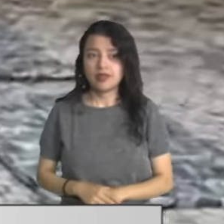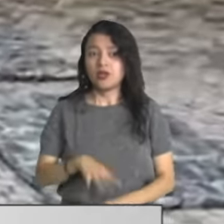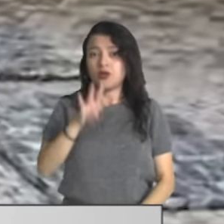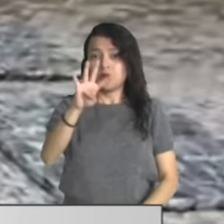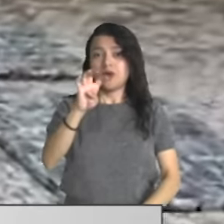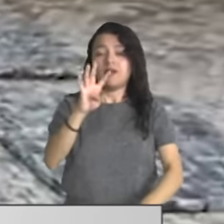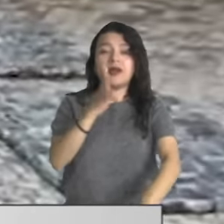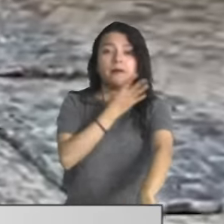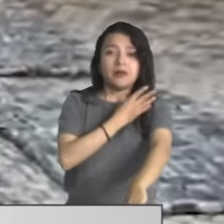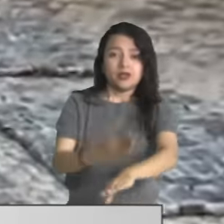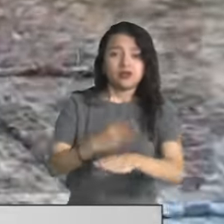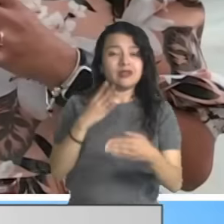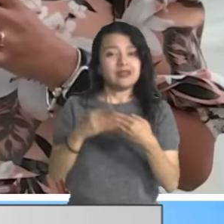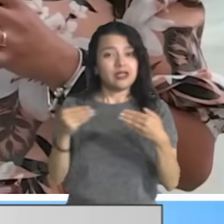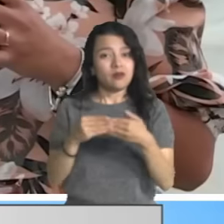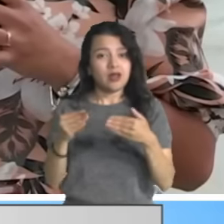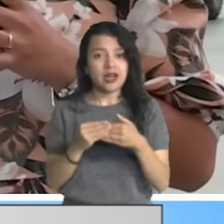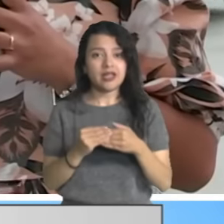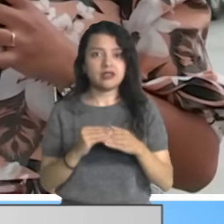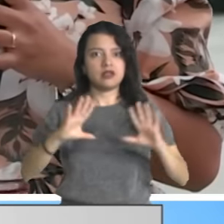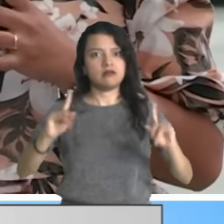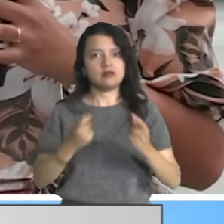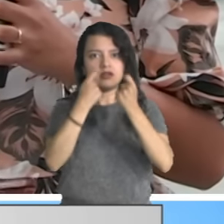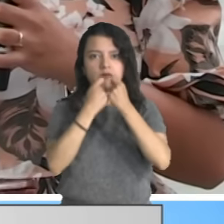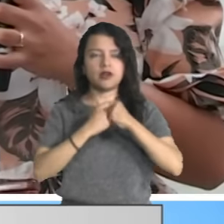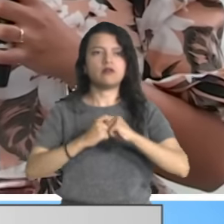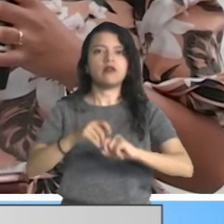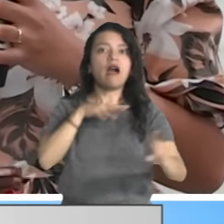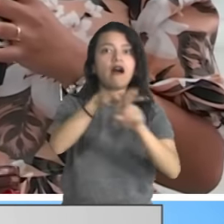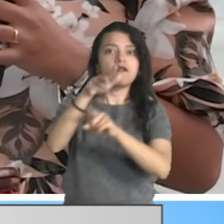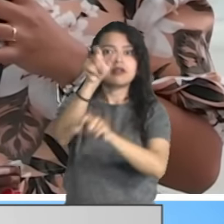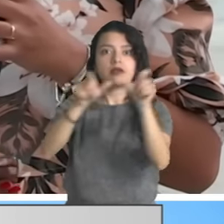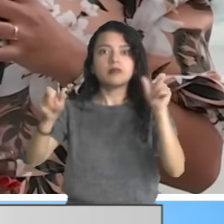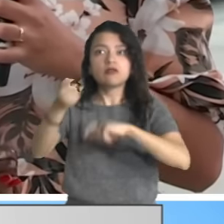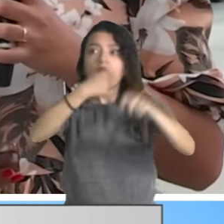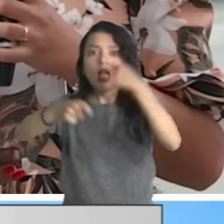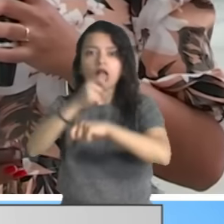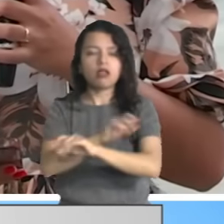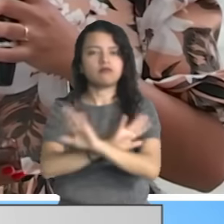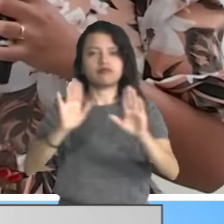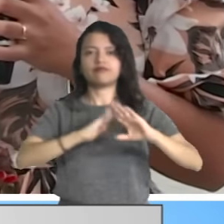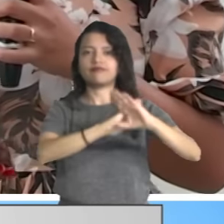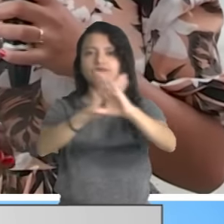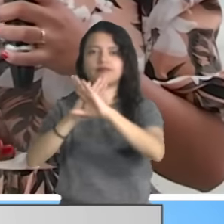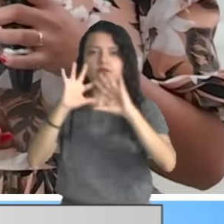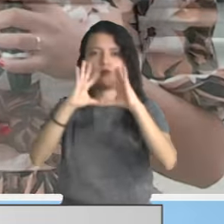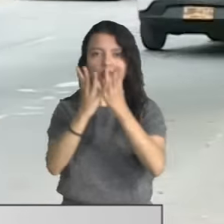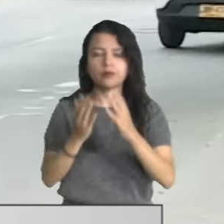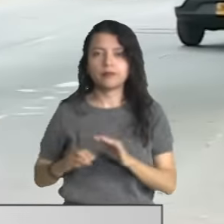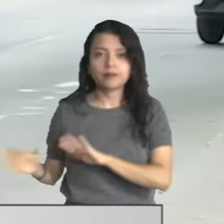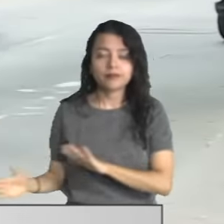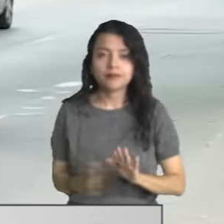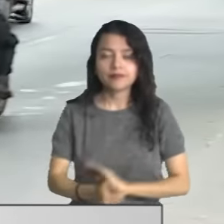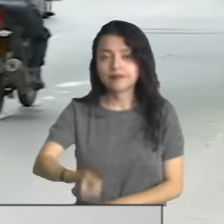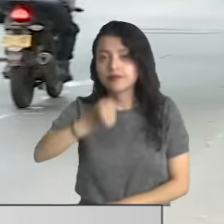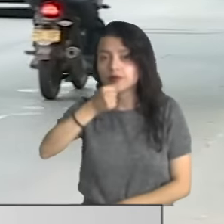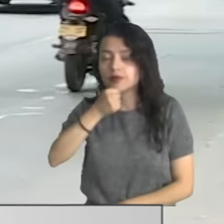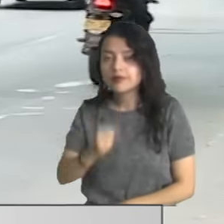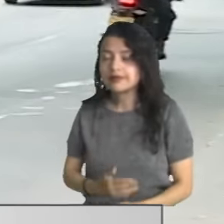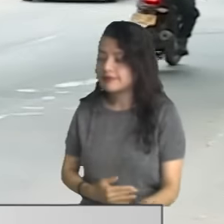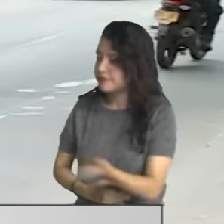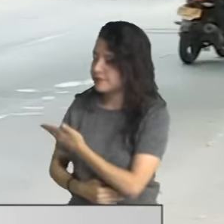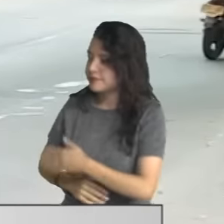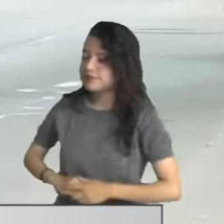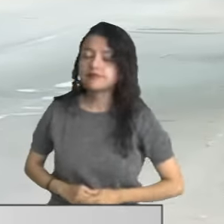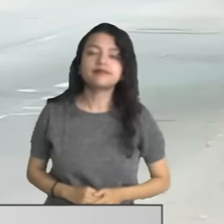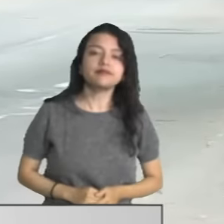la distribución y comercialización de 300.000 dosis de estupefacientes en las calles del mundo. Y nuevamente cambiamos de tema, pues en las